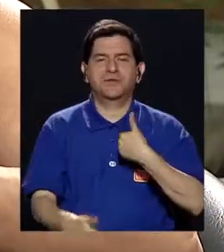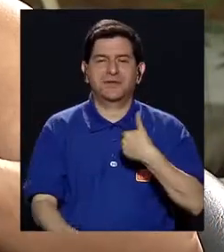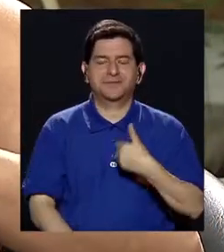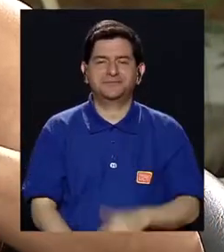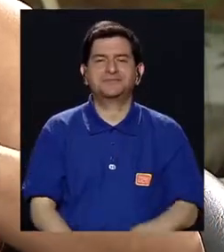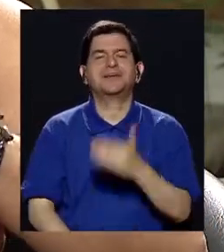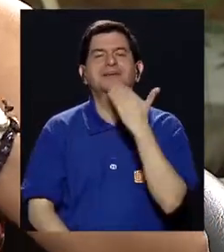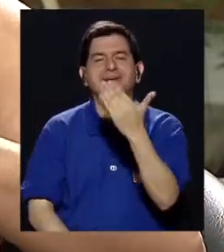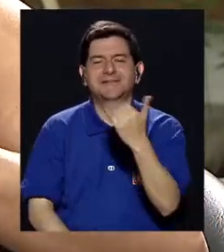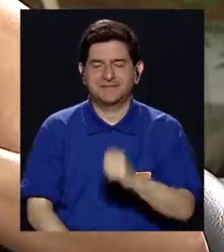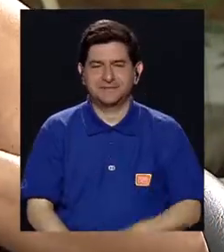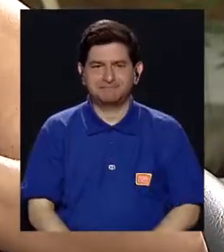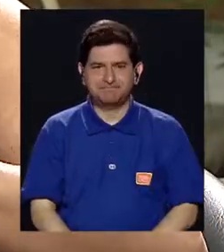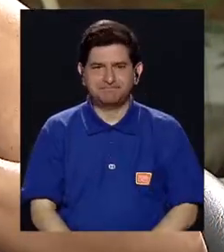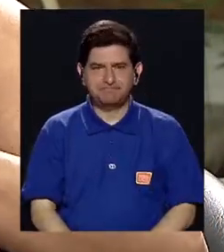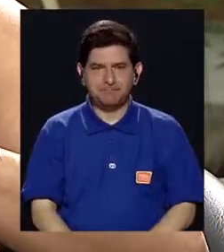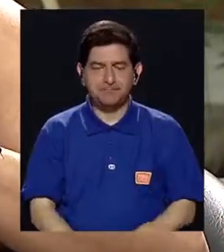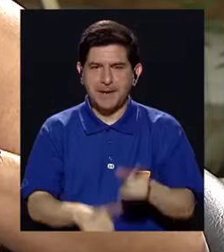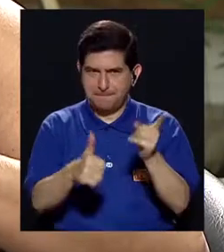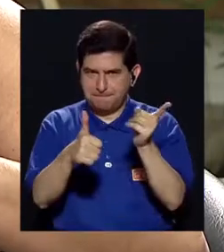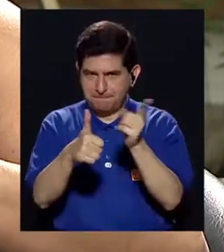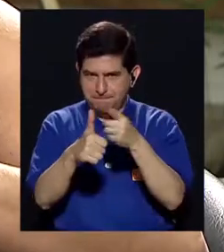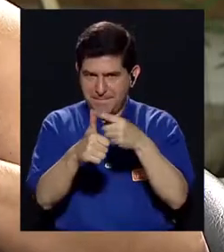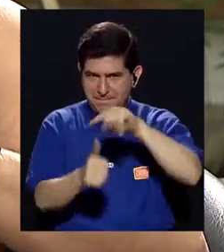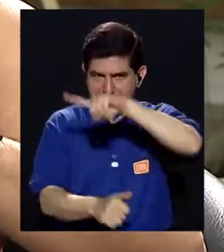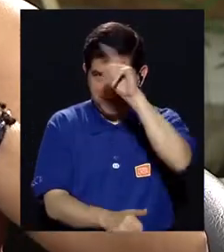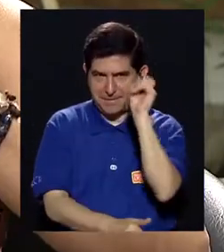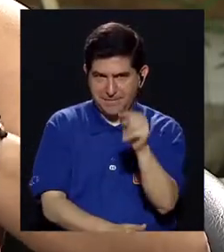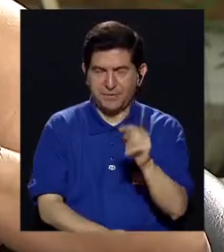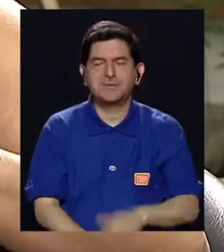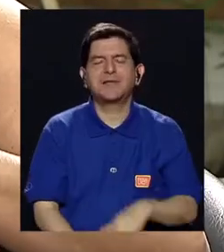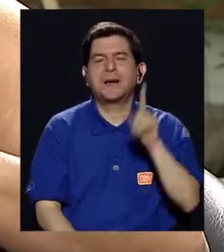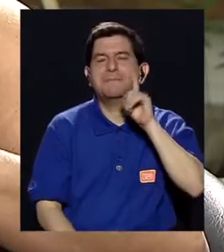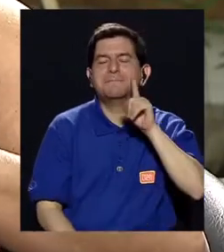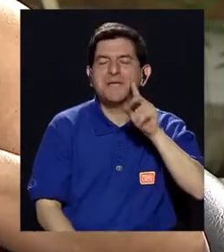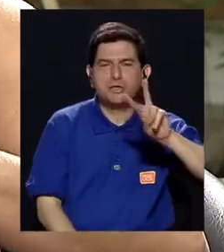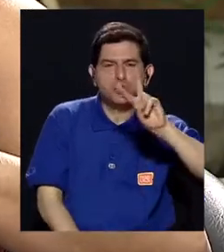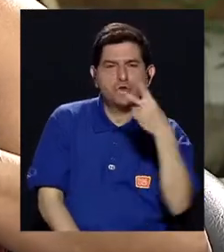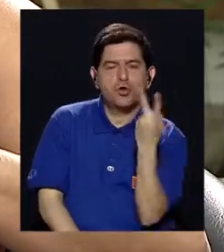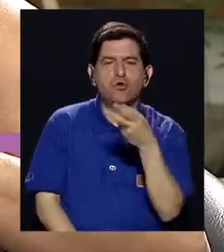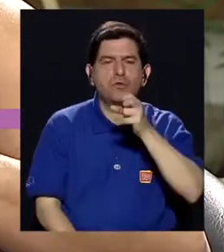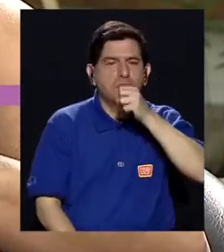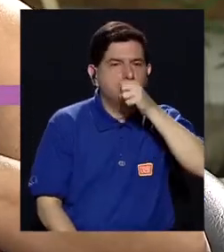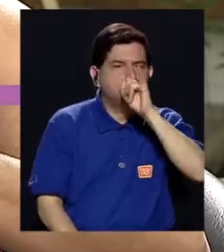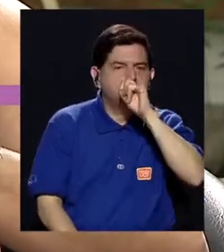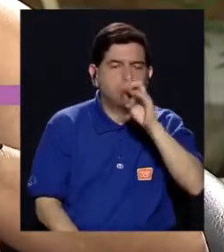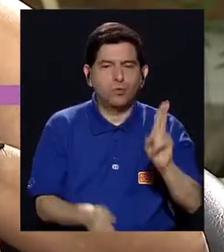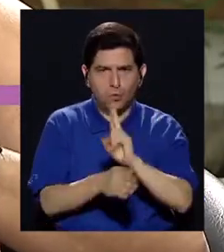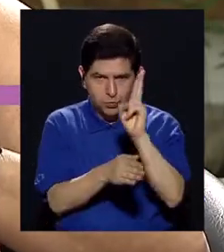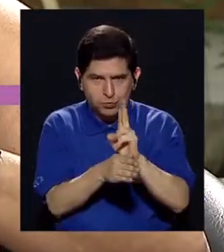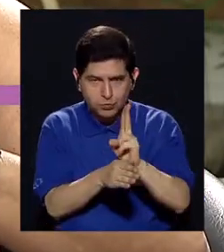oportunidad. Muchísimas gracias. Bueno, con relación a la primera de este mito del doble condón,